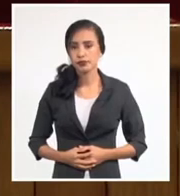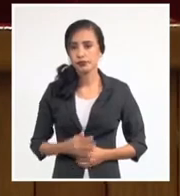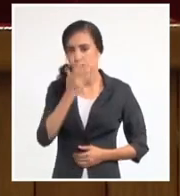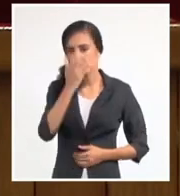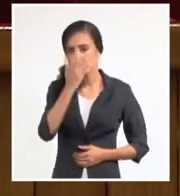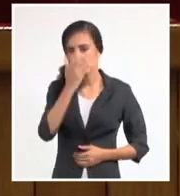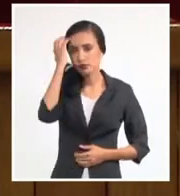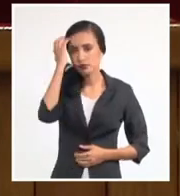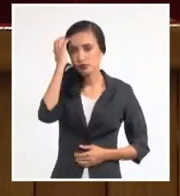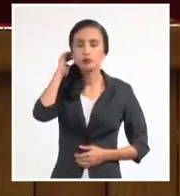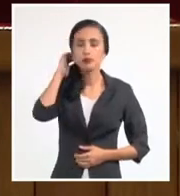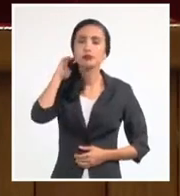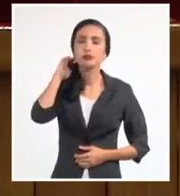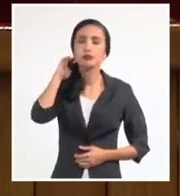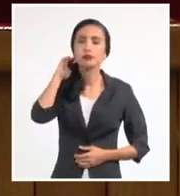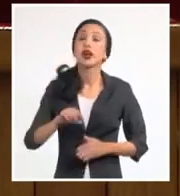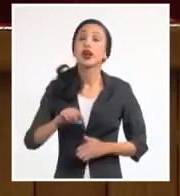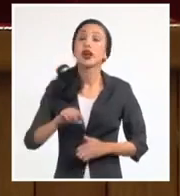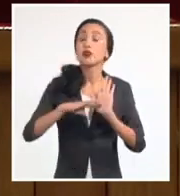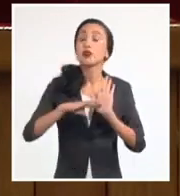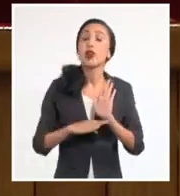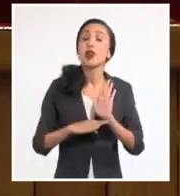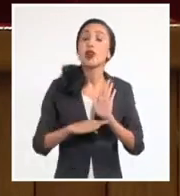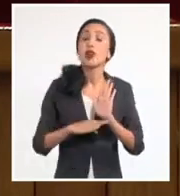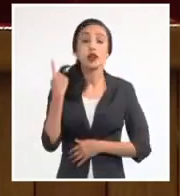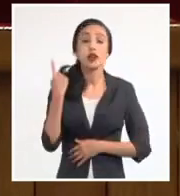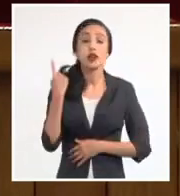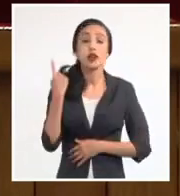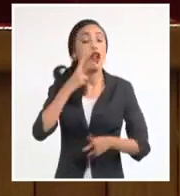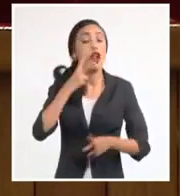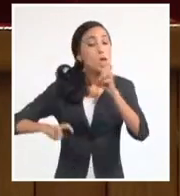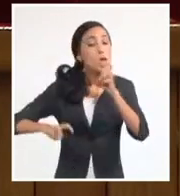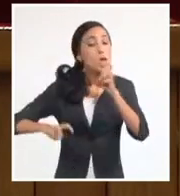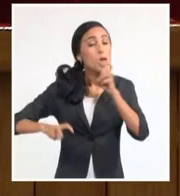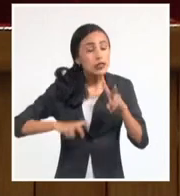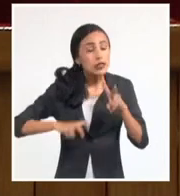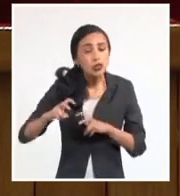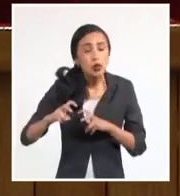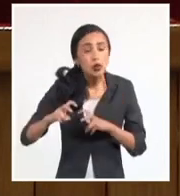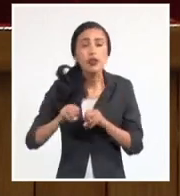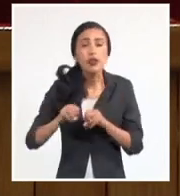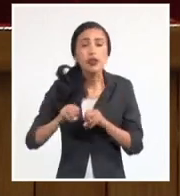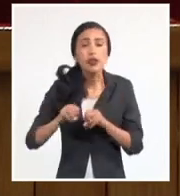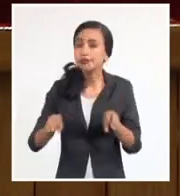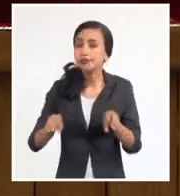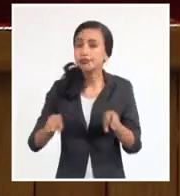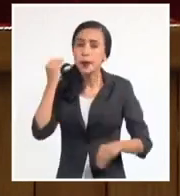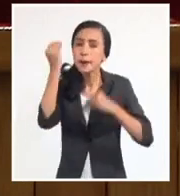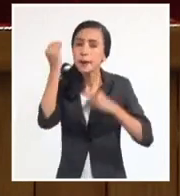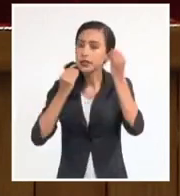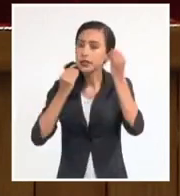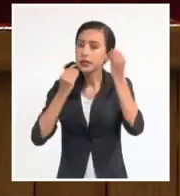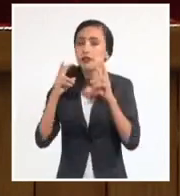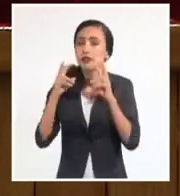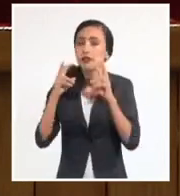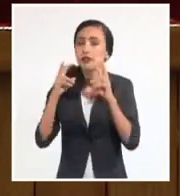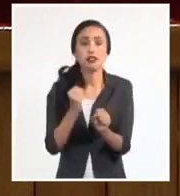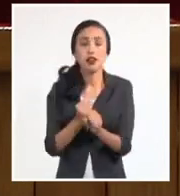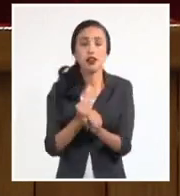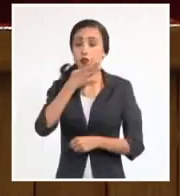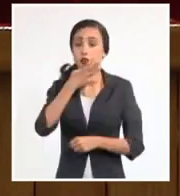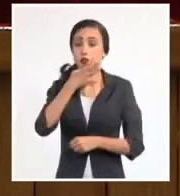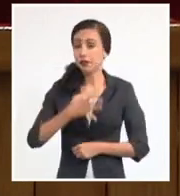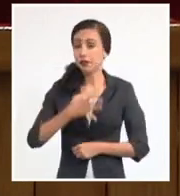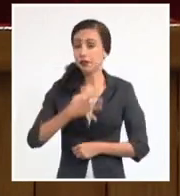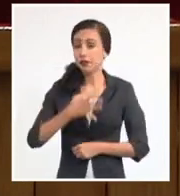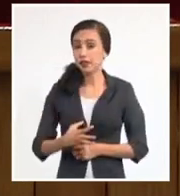Programa Nacional para el Estudio, la Investigación y Difusión del Pensamiento, la Vida y la Obra del Comandante en Jefe Fidel Castro